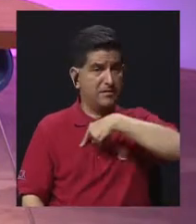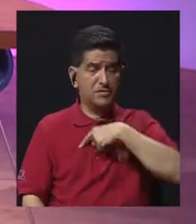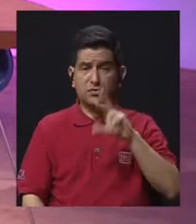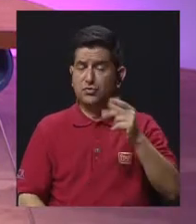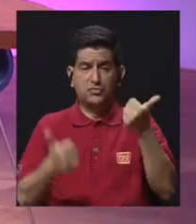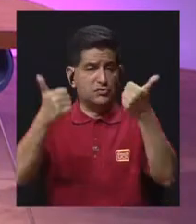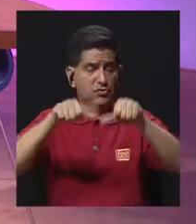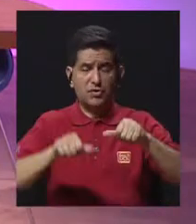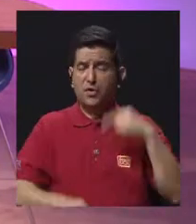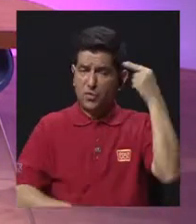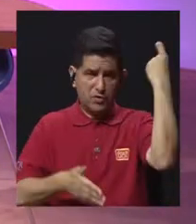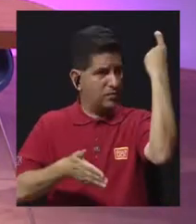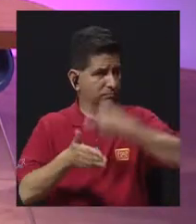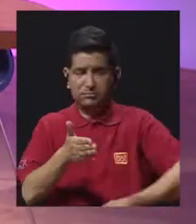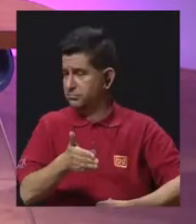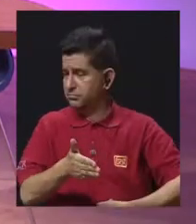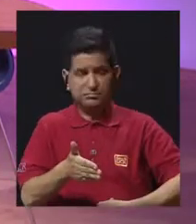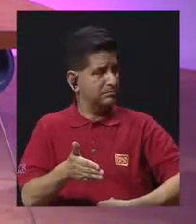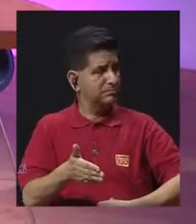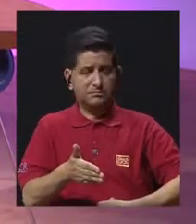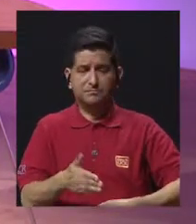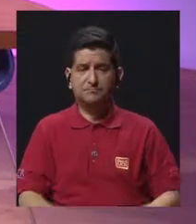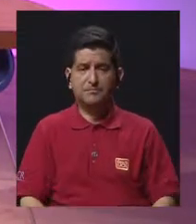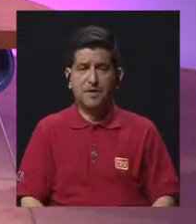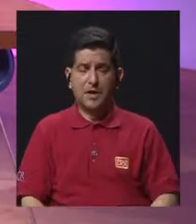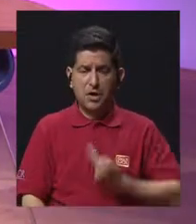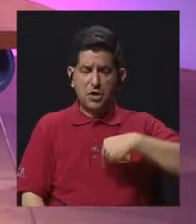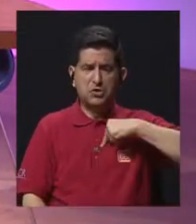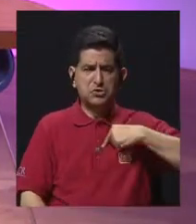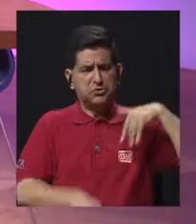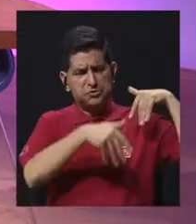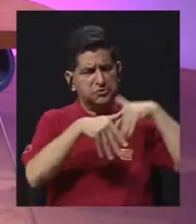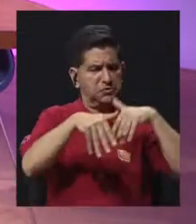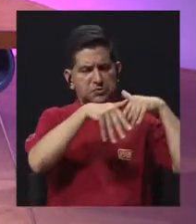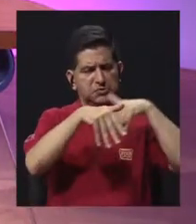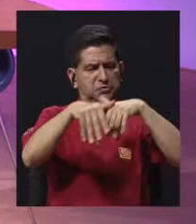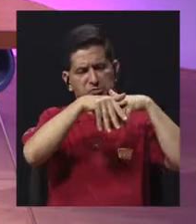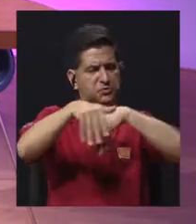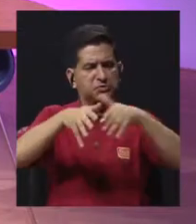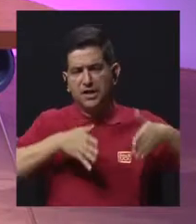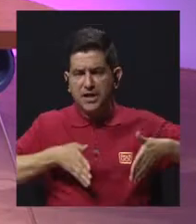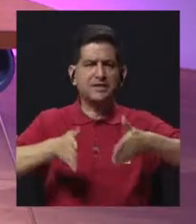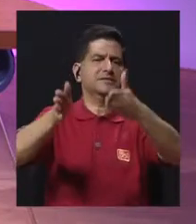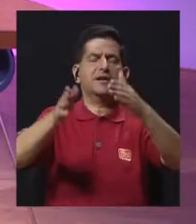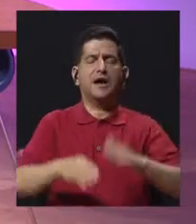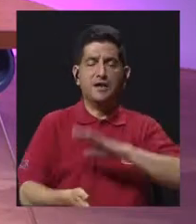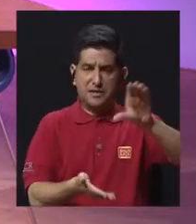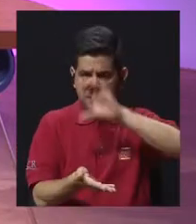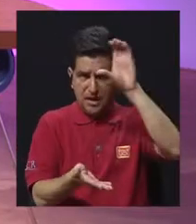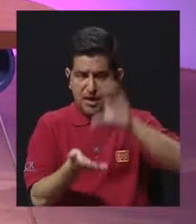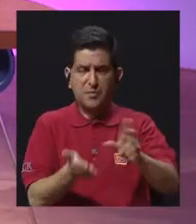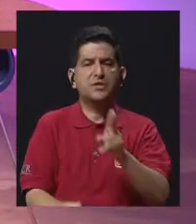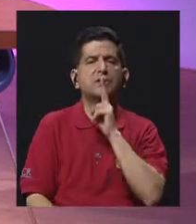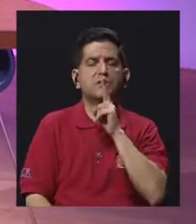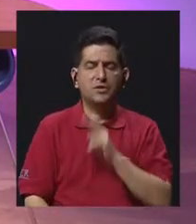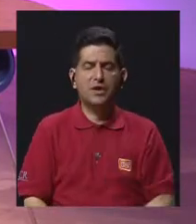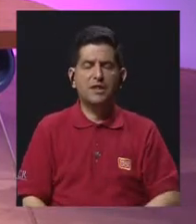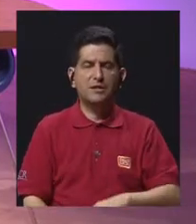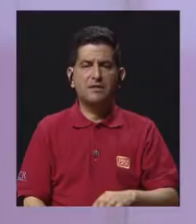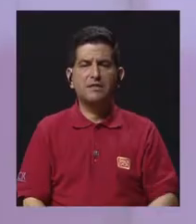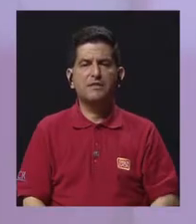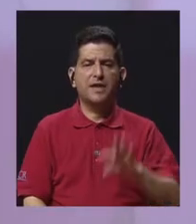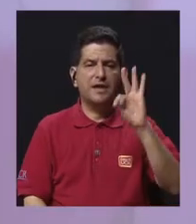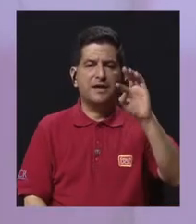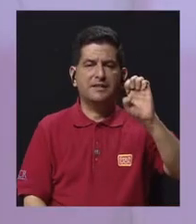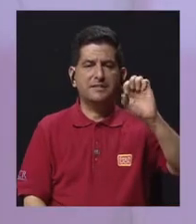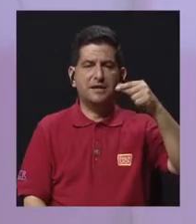que vivimos y que no estamos de acuerdo con los golpes de Estado, nos volcamos a las calles